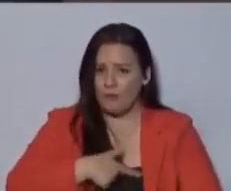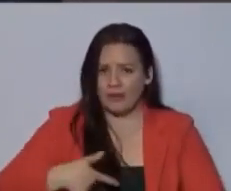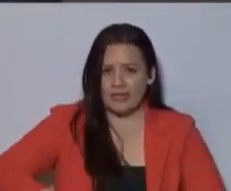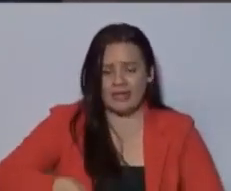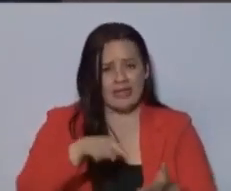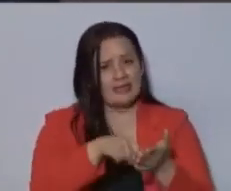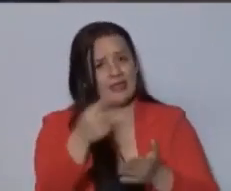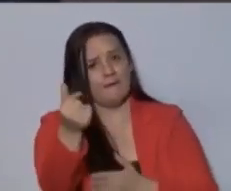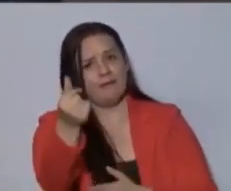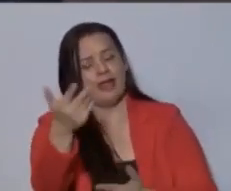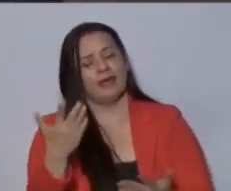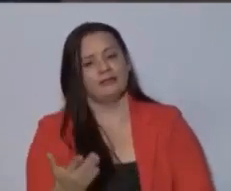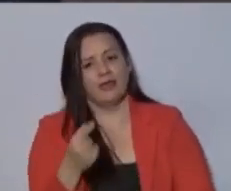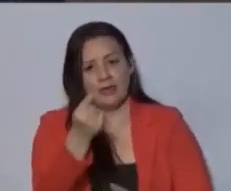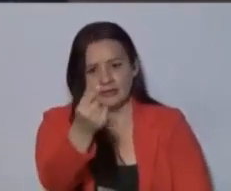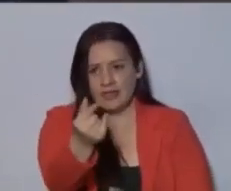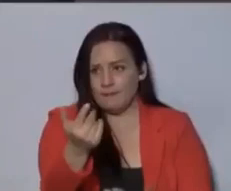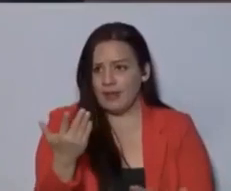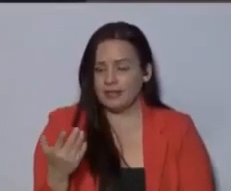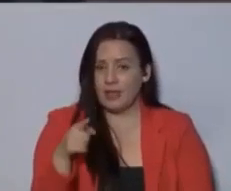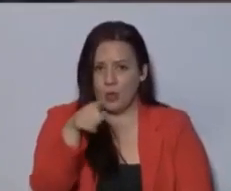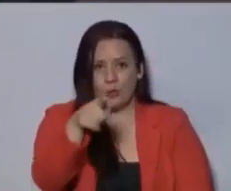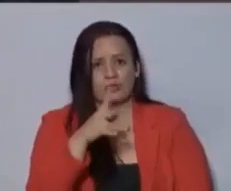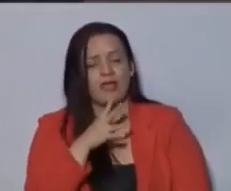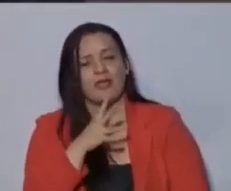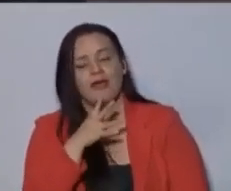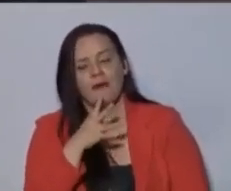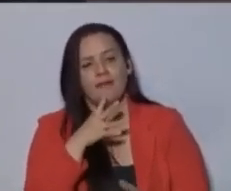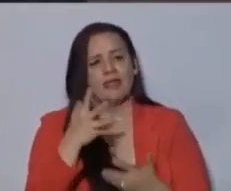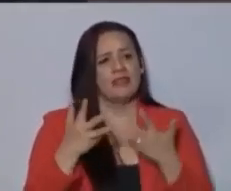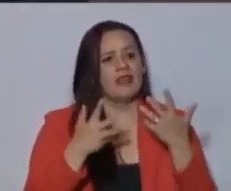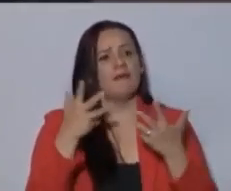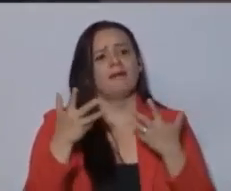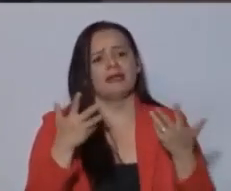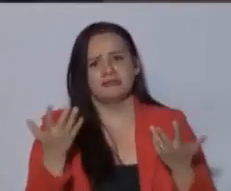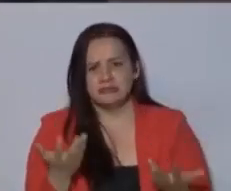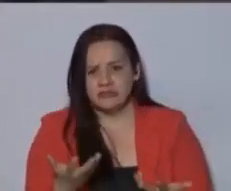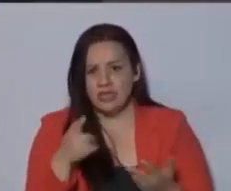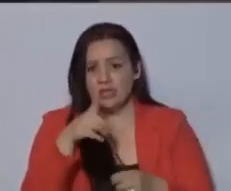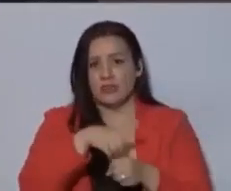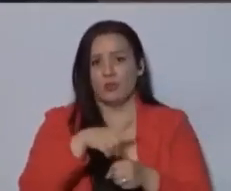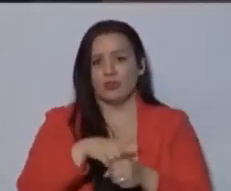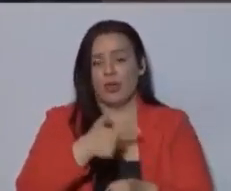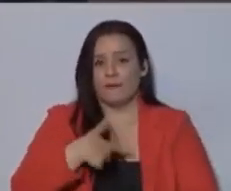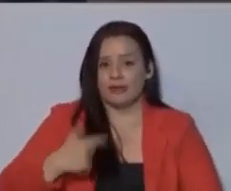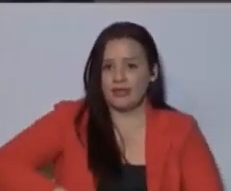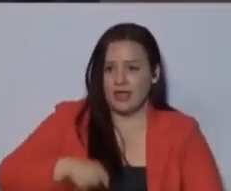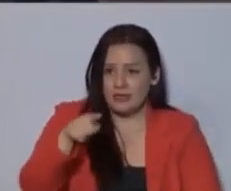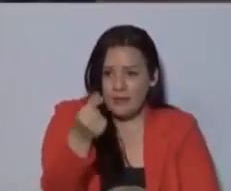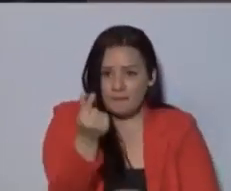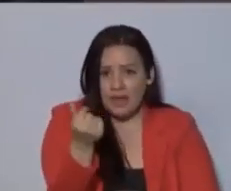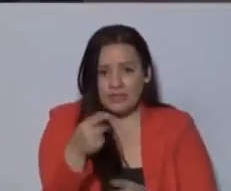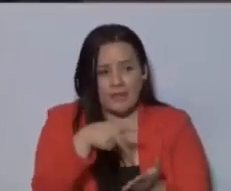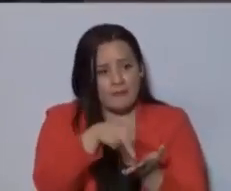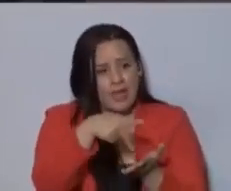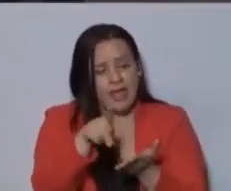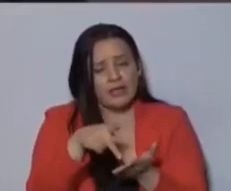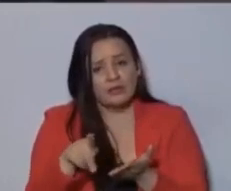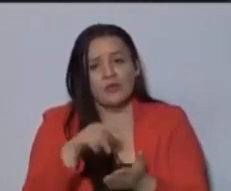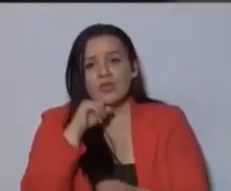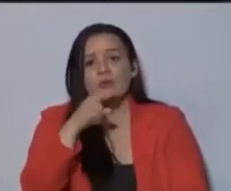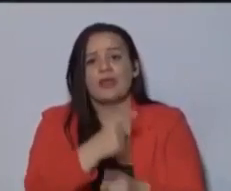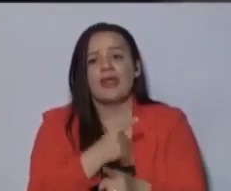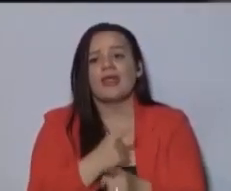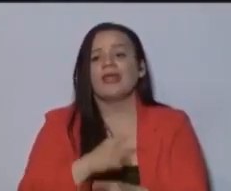Esa plata, usted que habla de dilemas, diputado presidente, esa plata que se está pagando indebidamente en